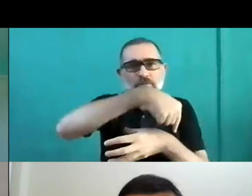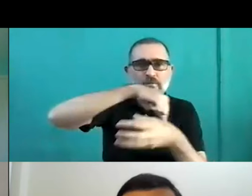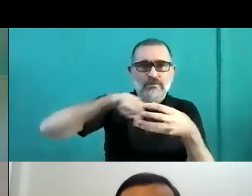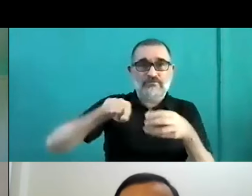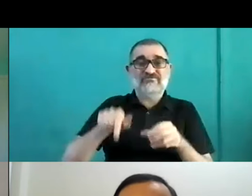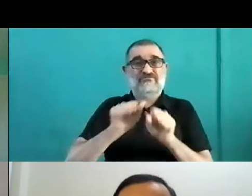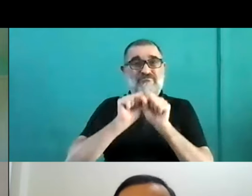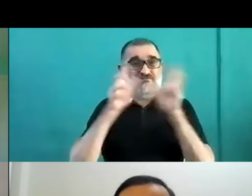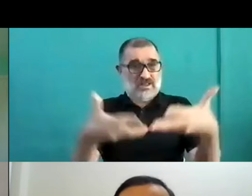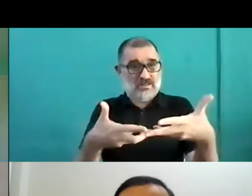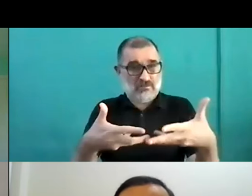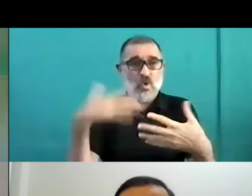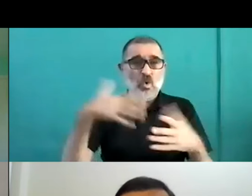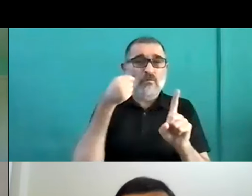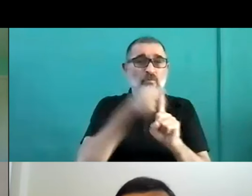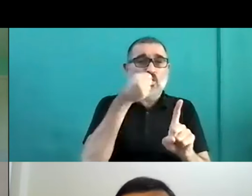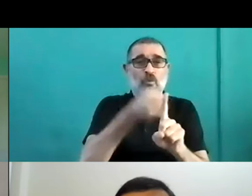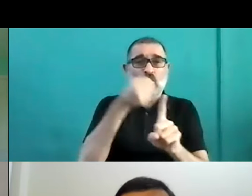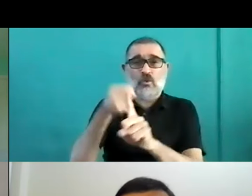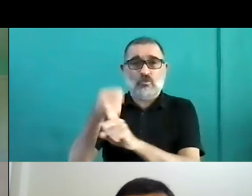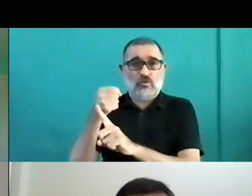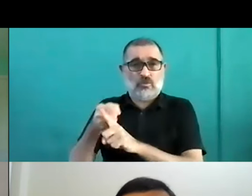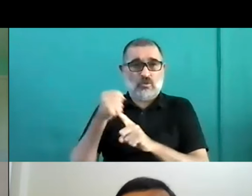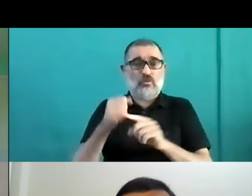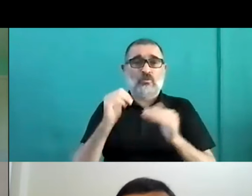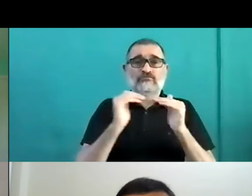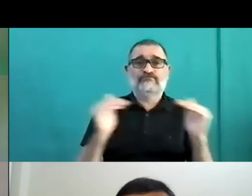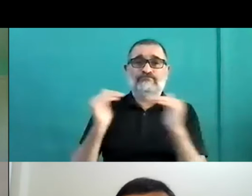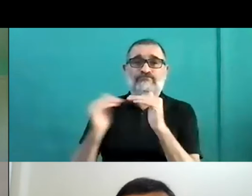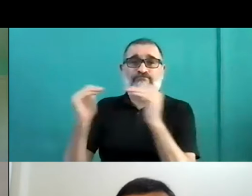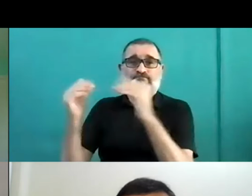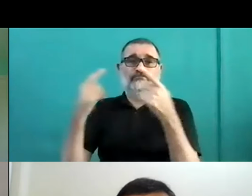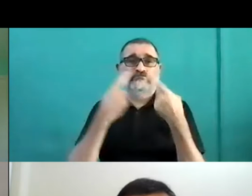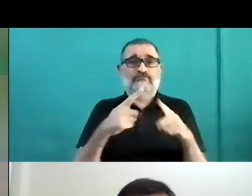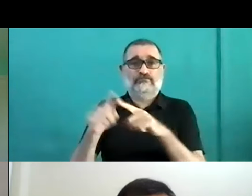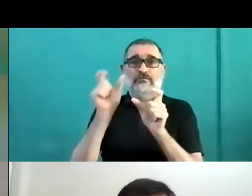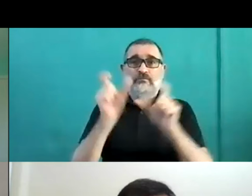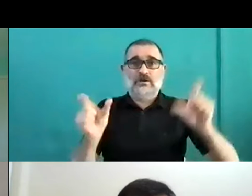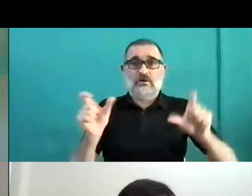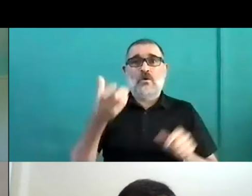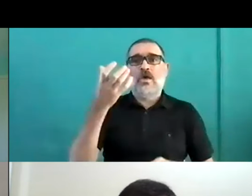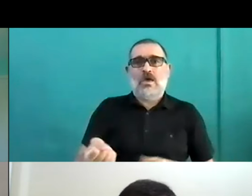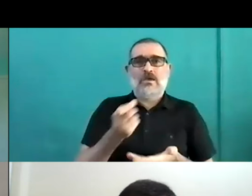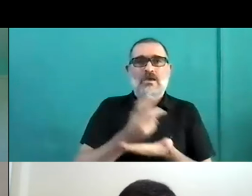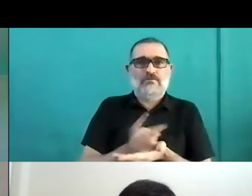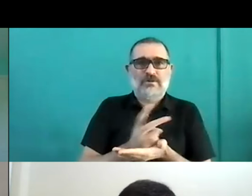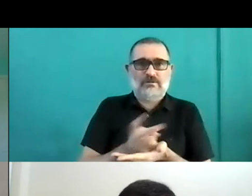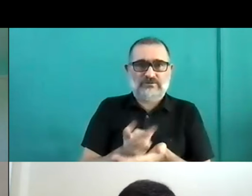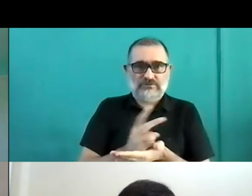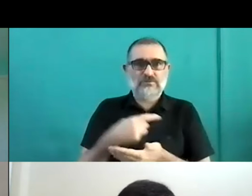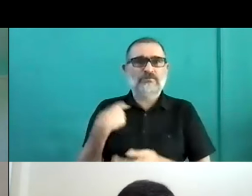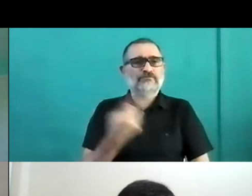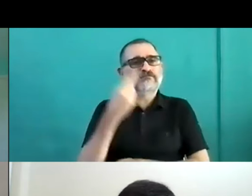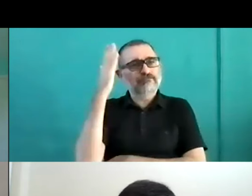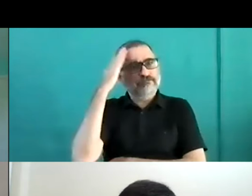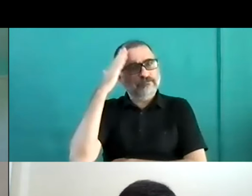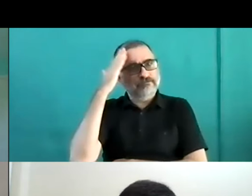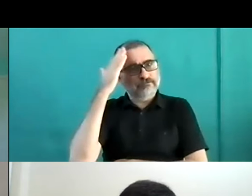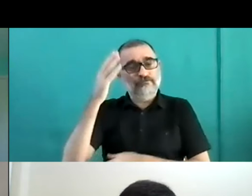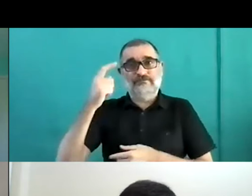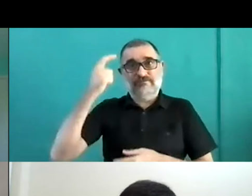ustedes conocen, este trastorno neurológico, si no se trata oportuna y adecuadamente, produce serios